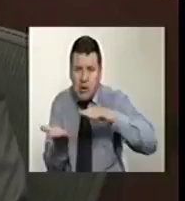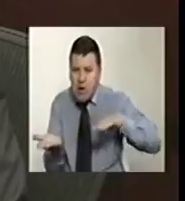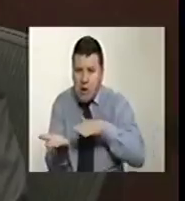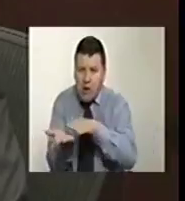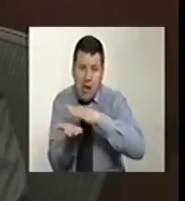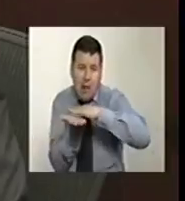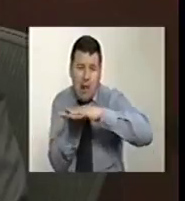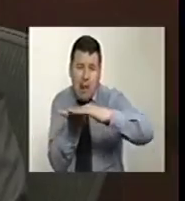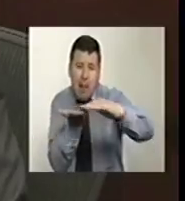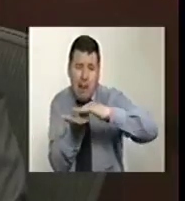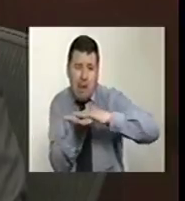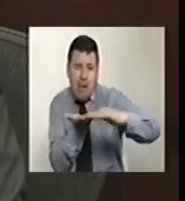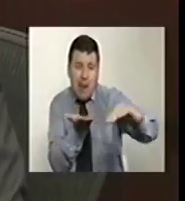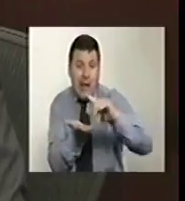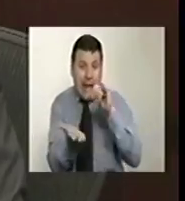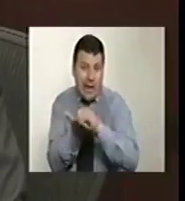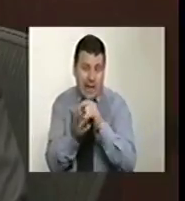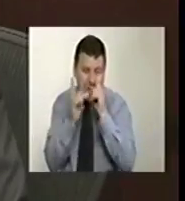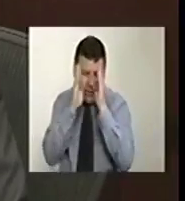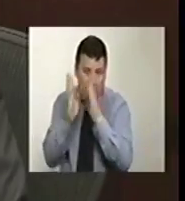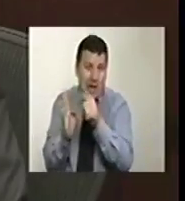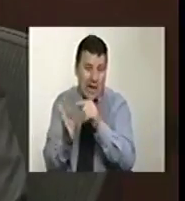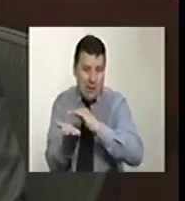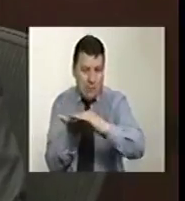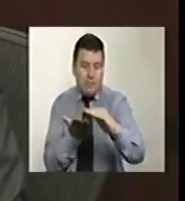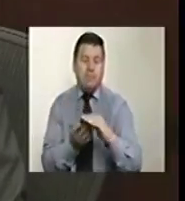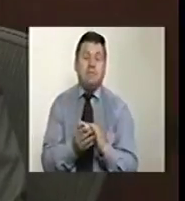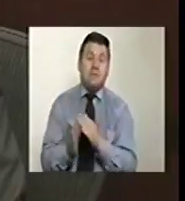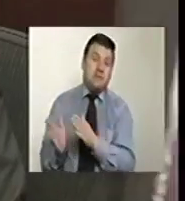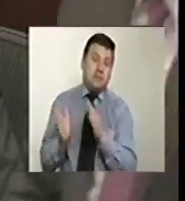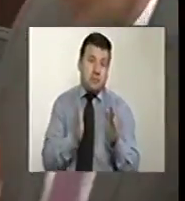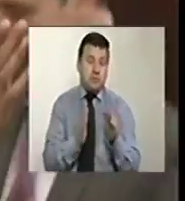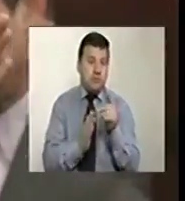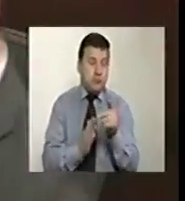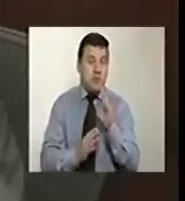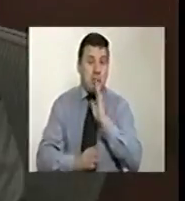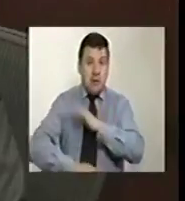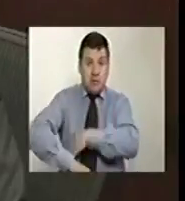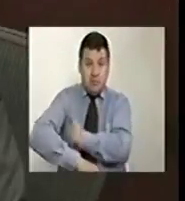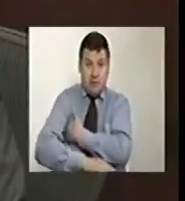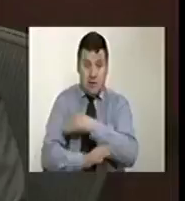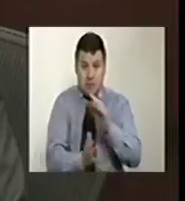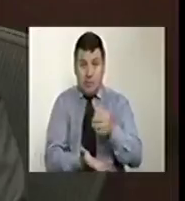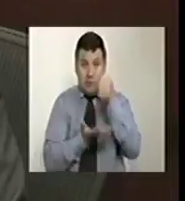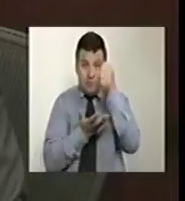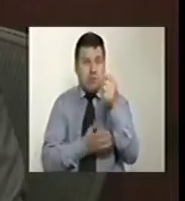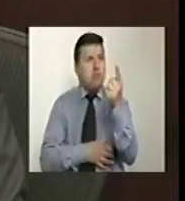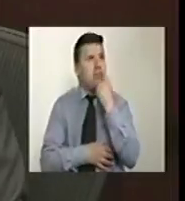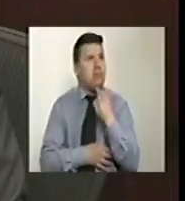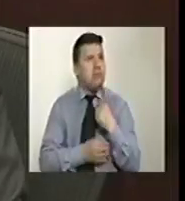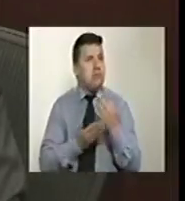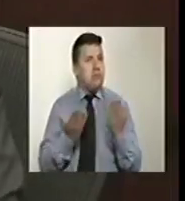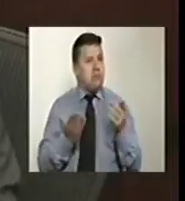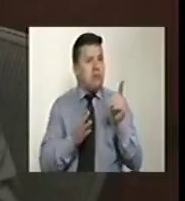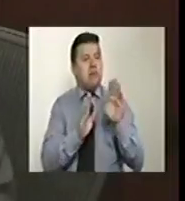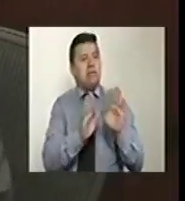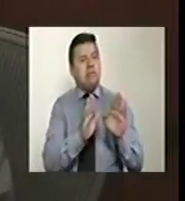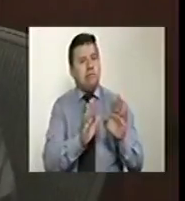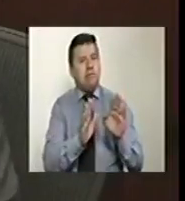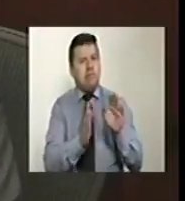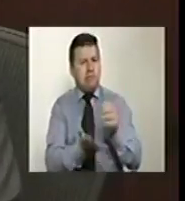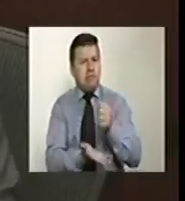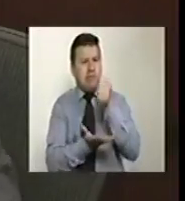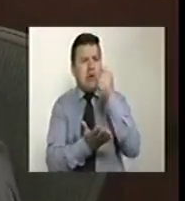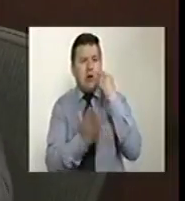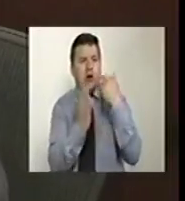pavimentación de dicha vía. Posteriormente, en virtud de que el ministro de Hacienda nos dijera que se dejara